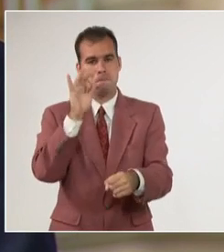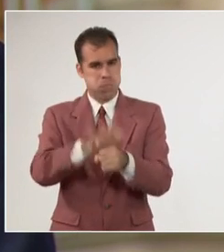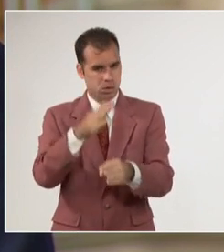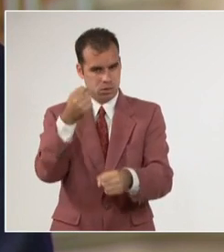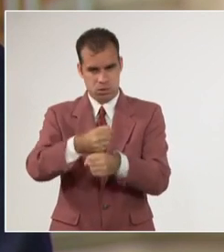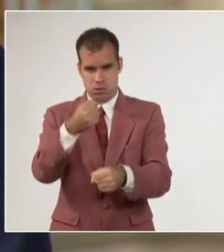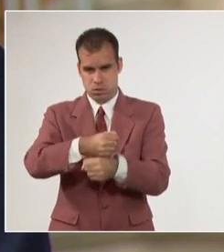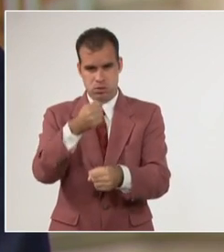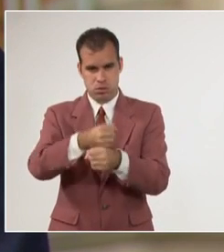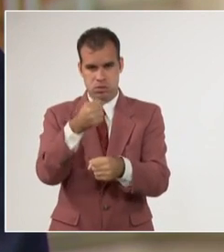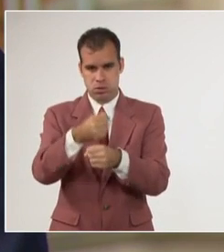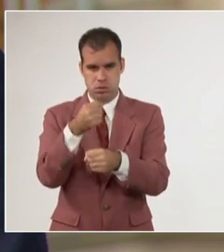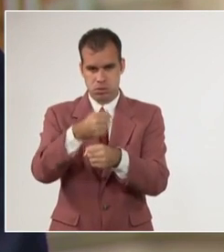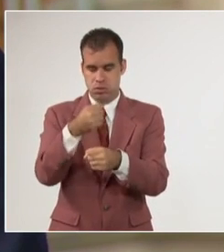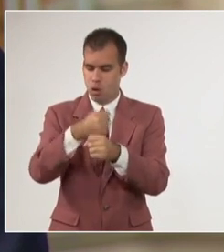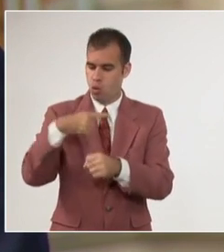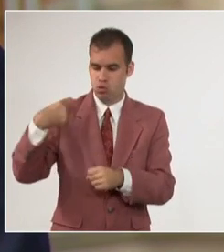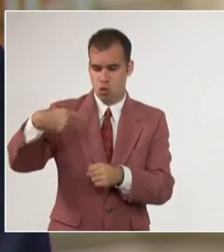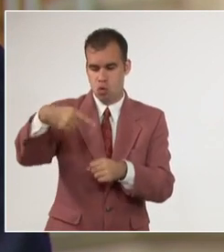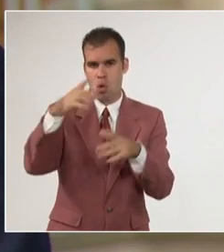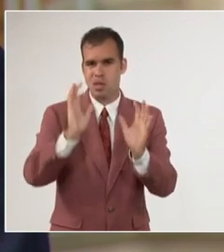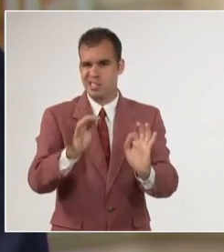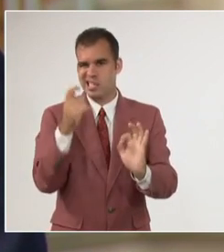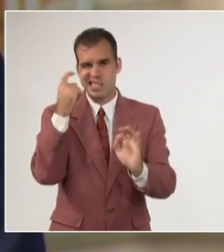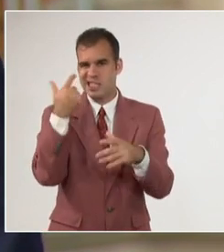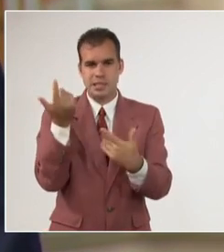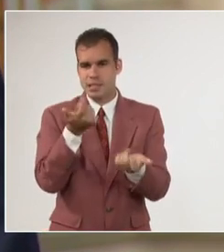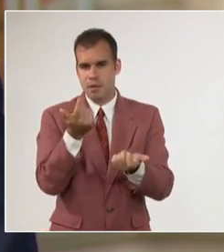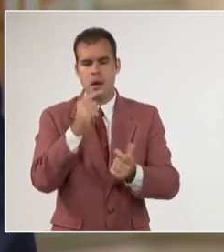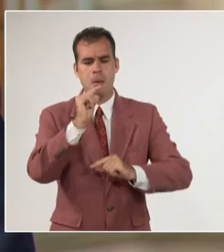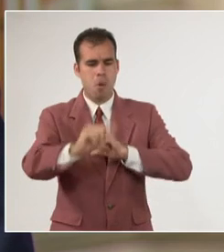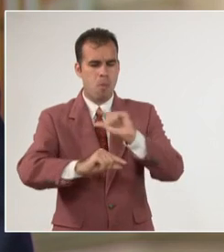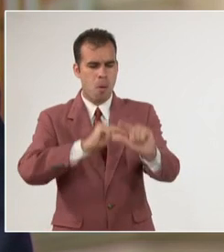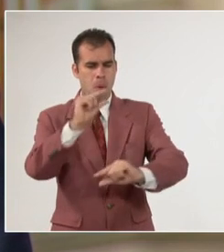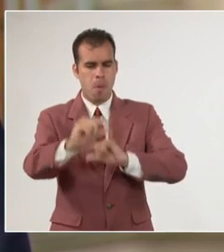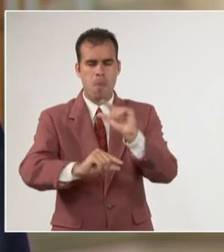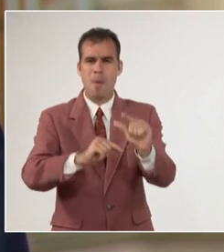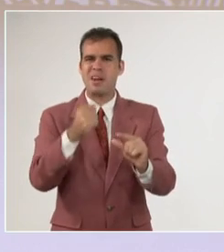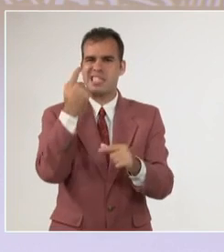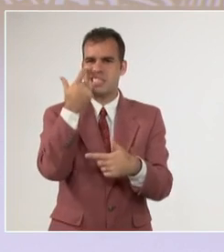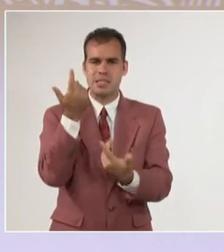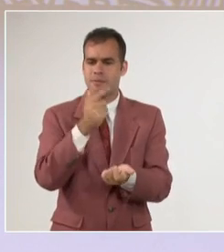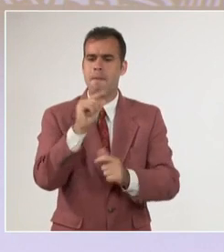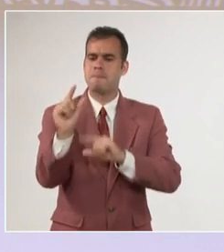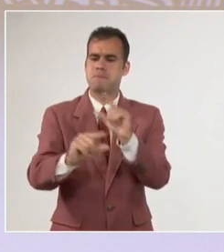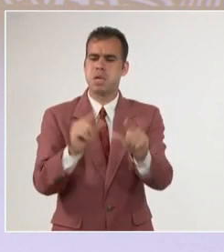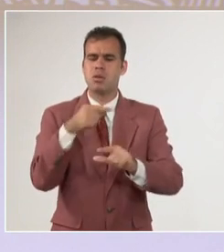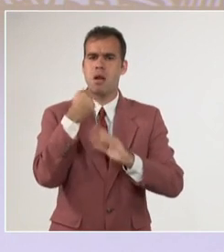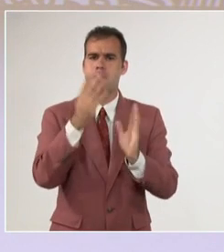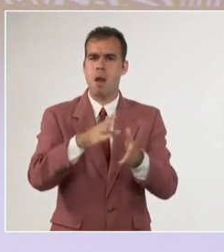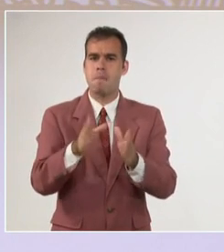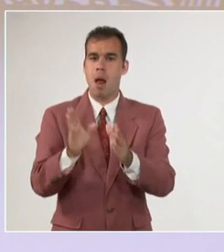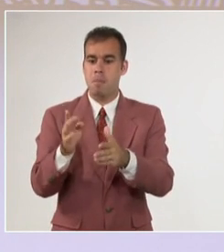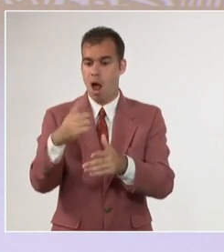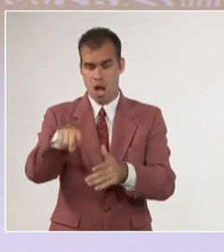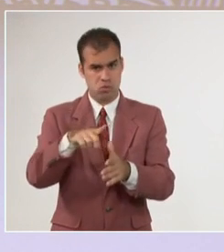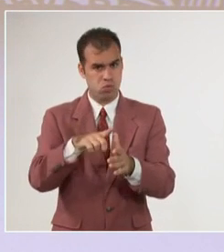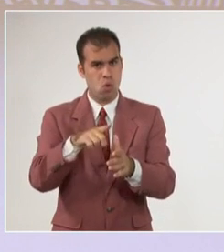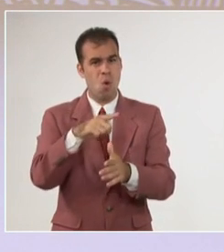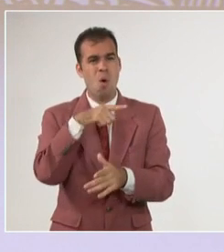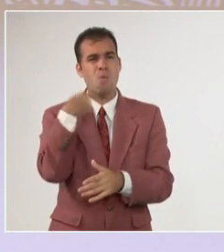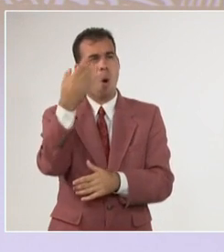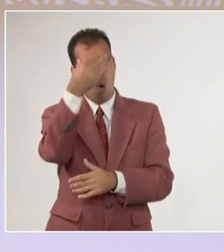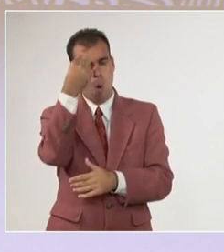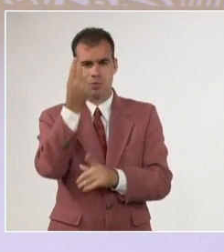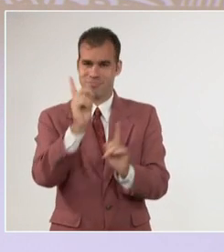mejilla, el alma indómita que chispeaba al rescoldo en las cenizas de Cuauhtémoc, nunca apagadas.